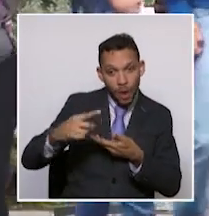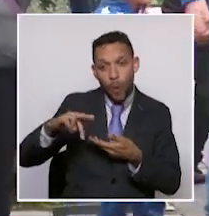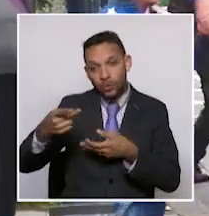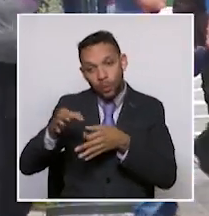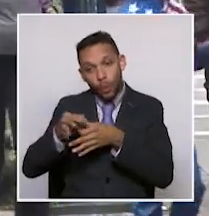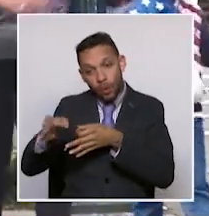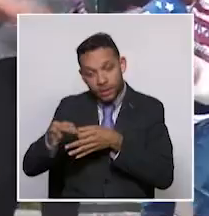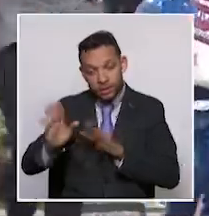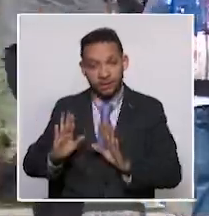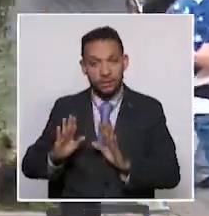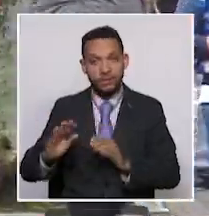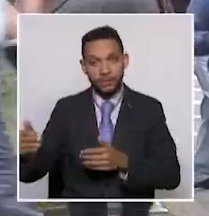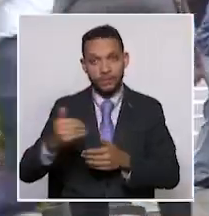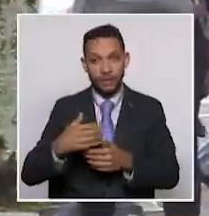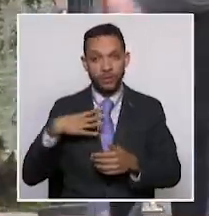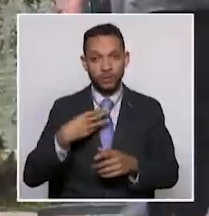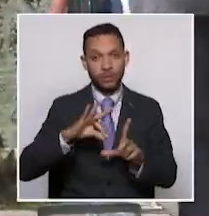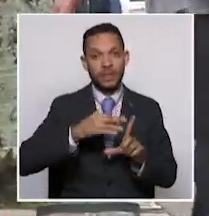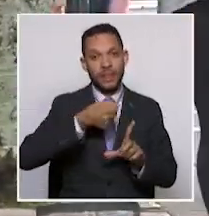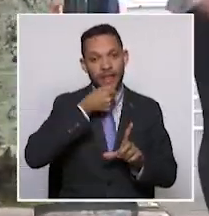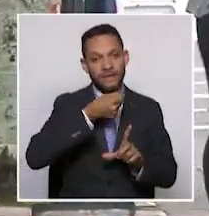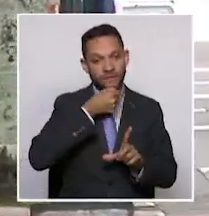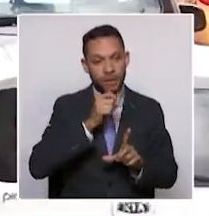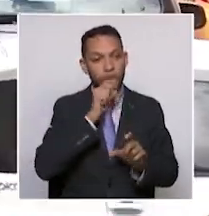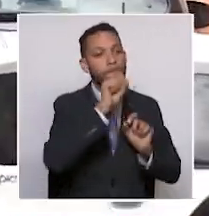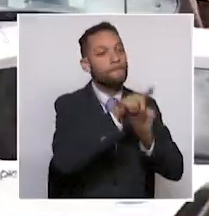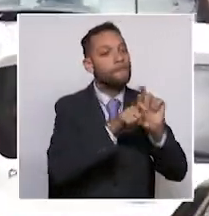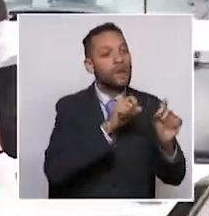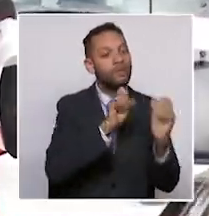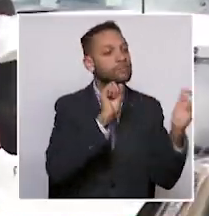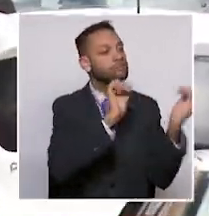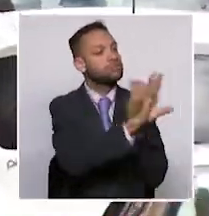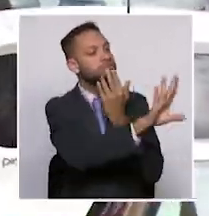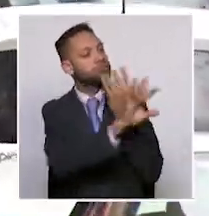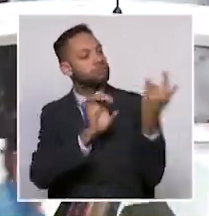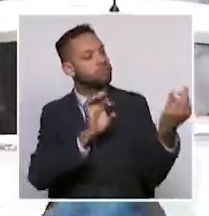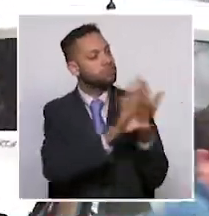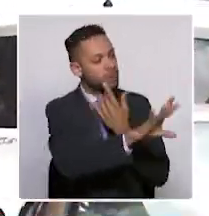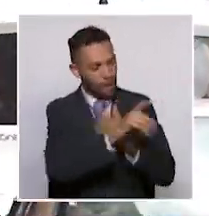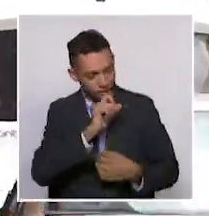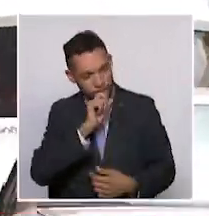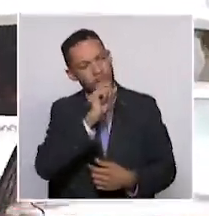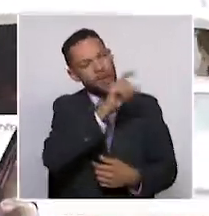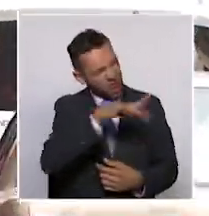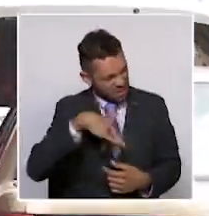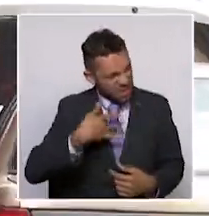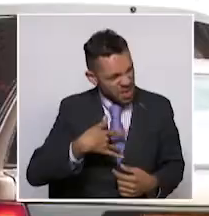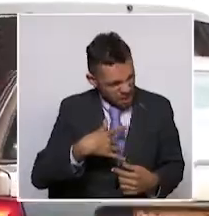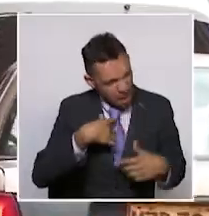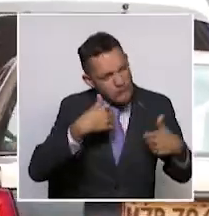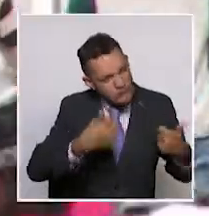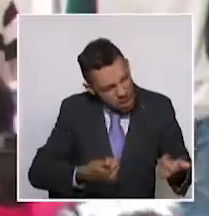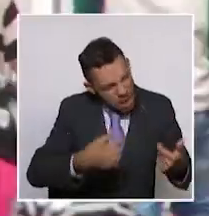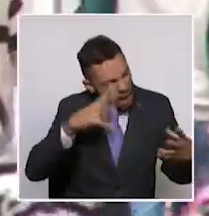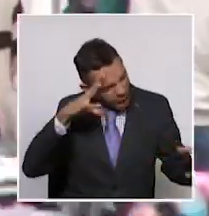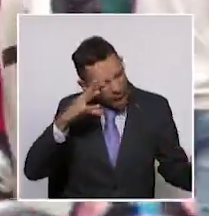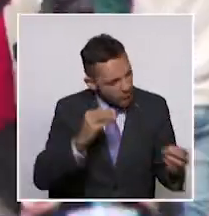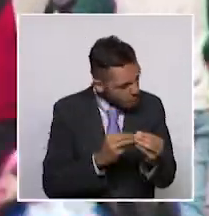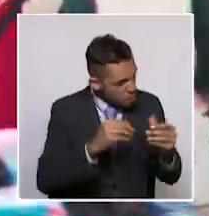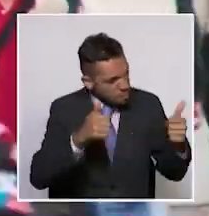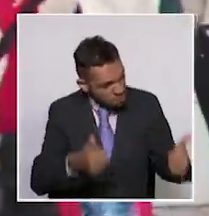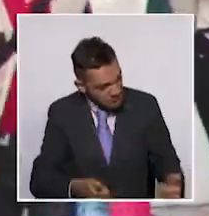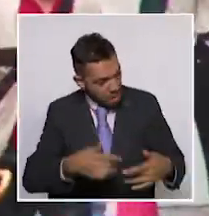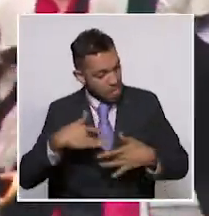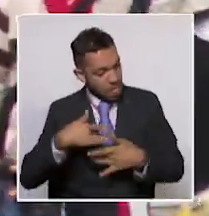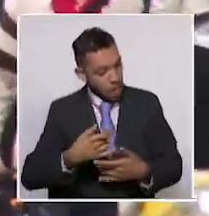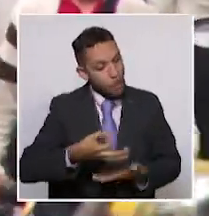municipios. Telecafé Noticias habló con los ciudadanos en Manizales acerca de este fenómeno y le preguntamos a la población si está de acuerdo o no con entregar